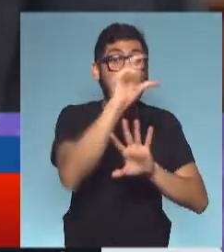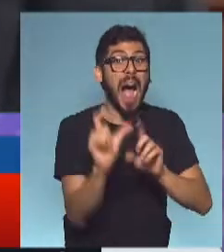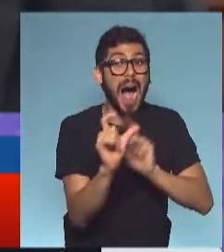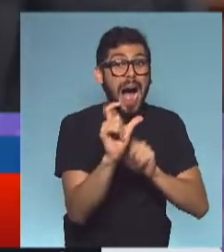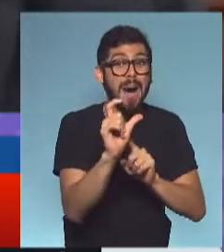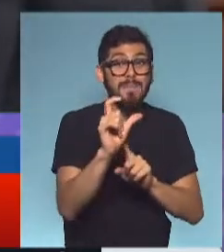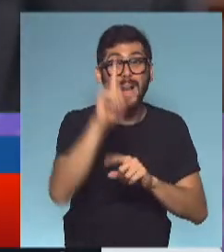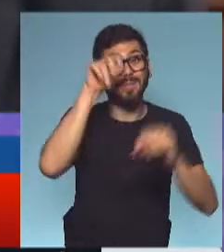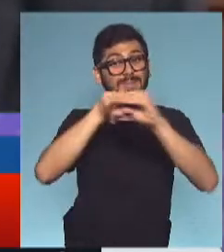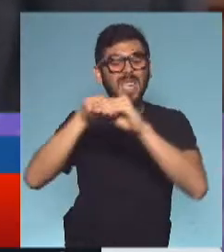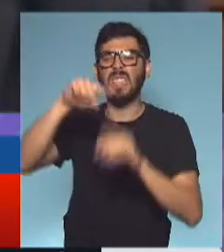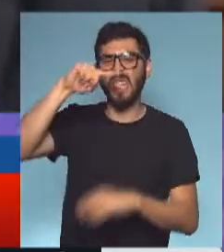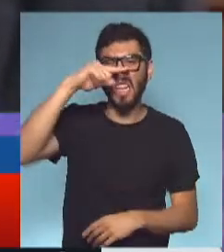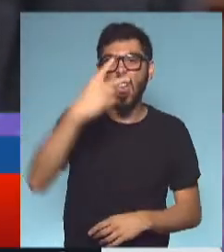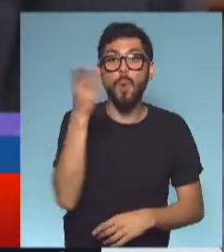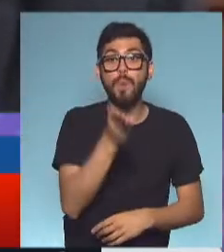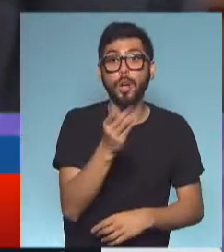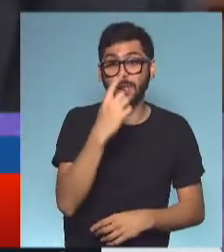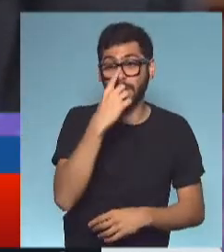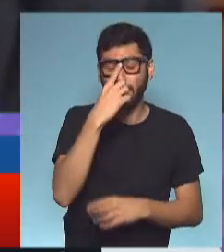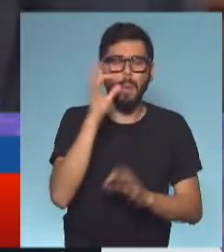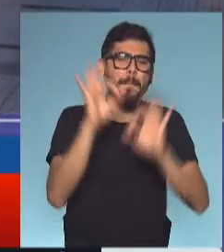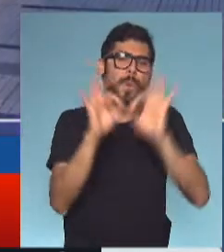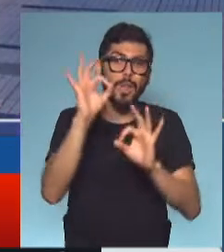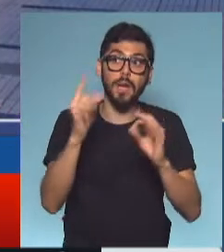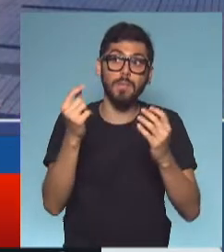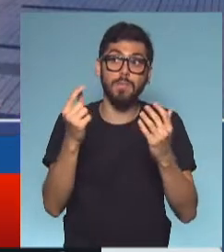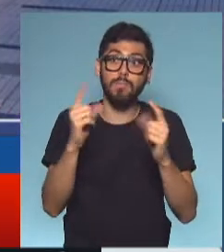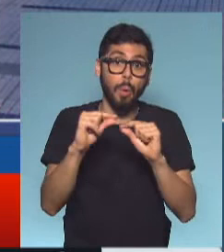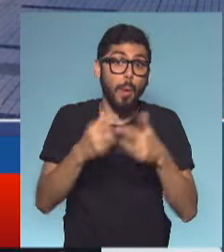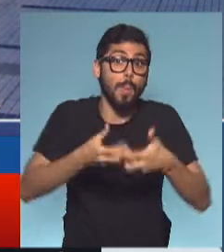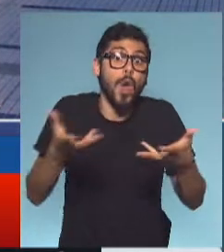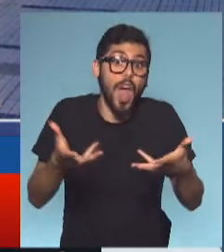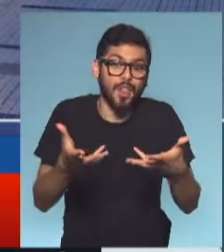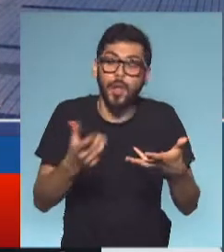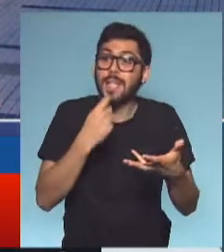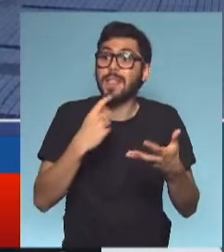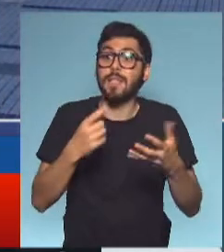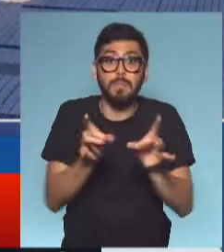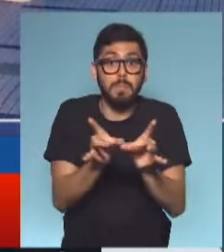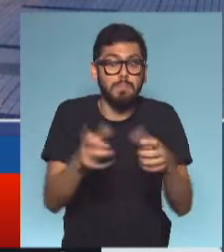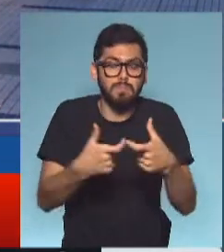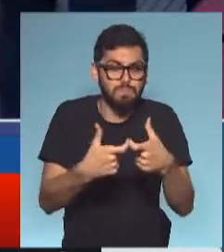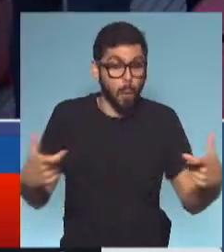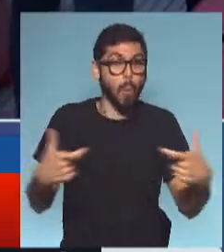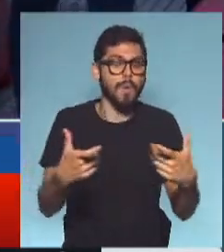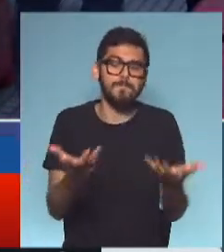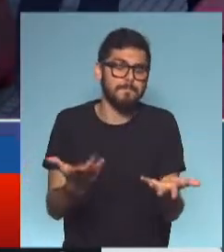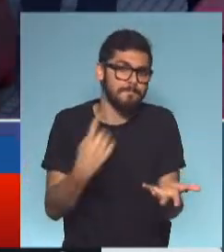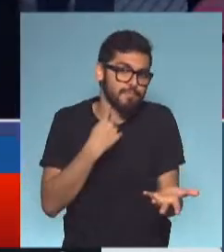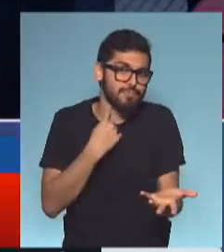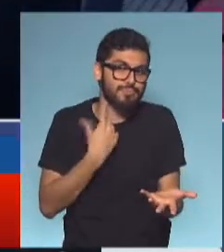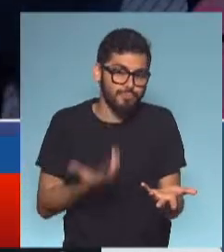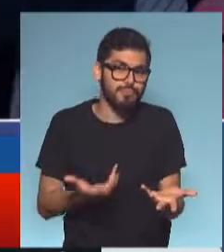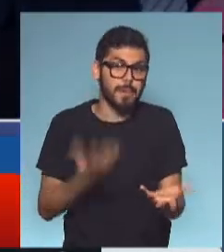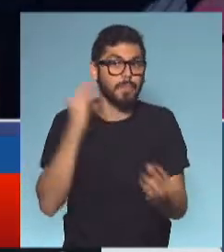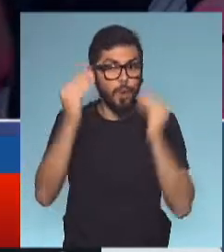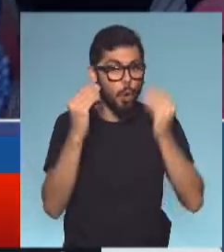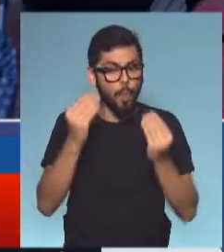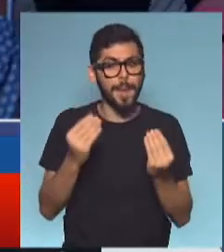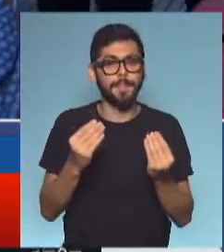un 72%, digamos, todos esos son porcentajes muy altos como para que se incrementen muy rápido los casos desde ese piso tan alto.